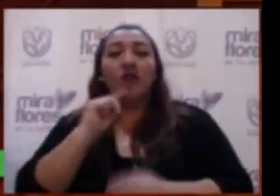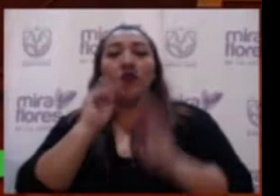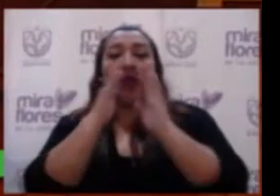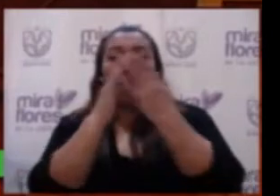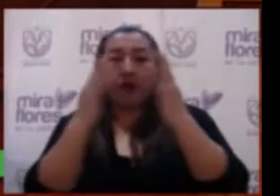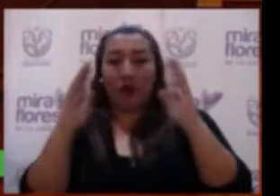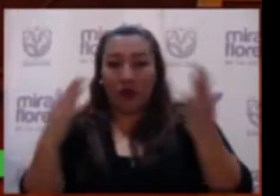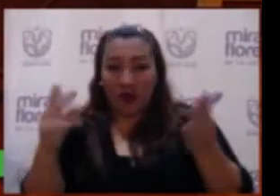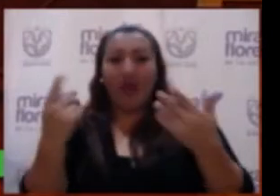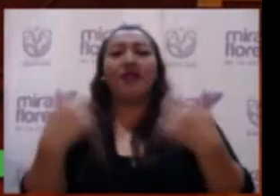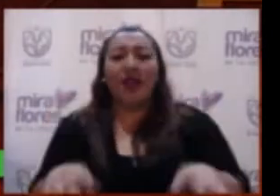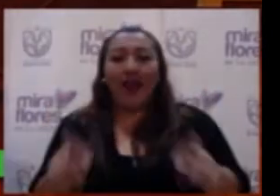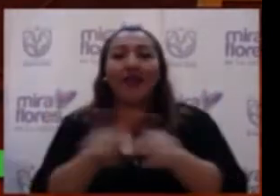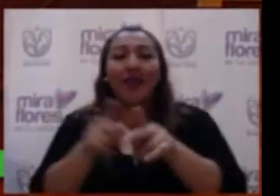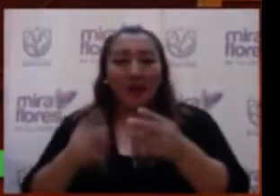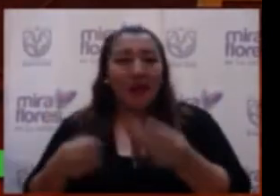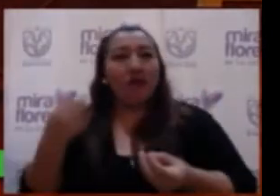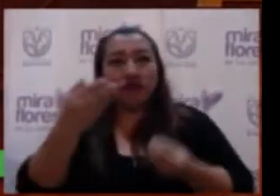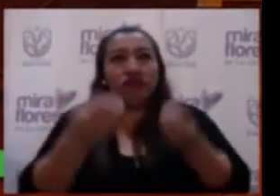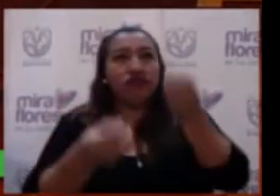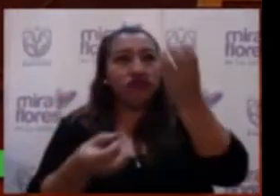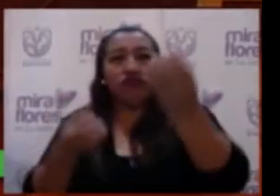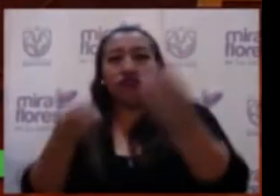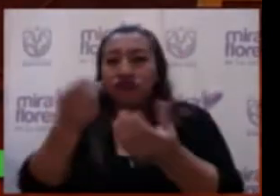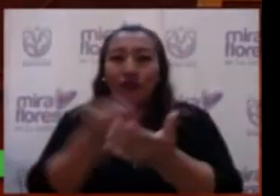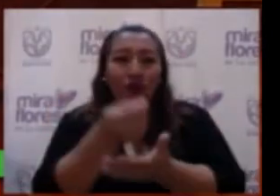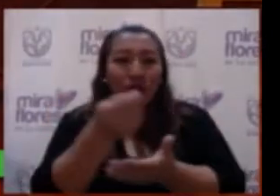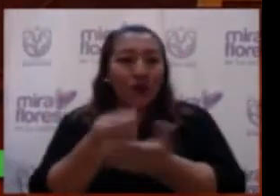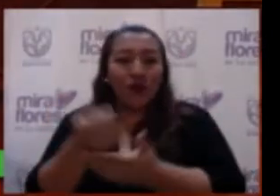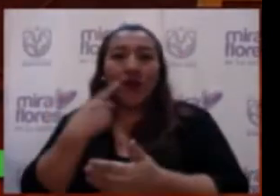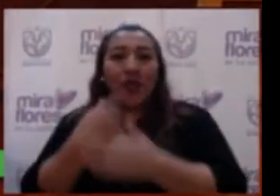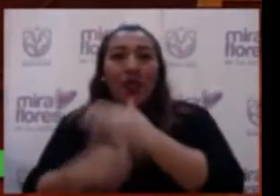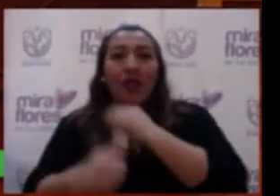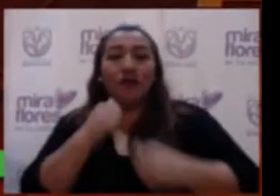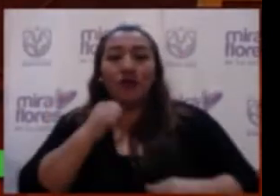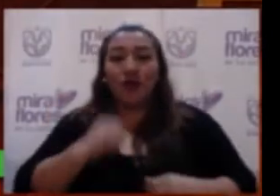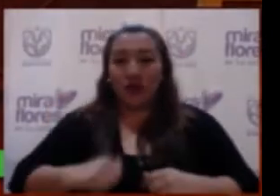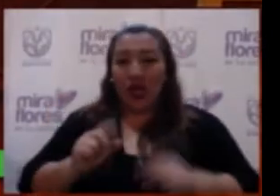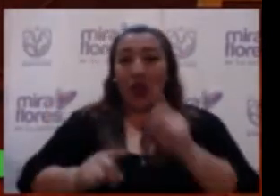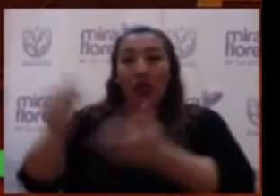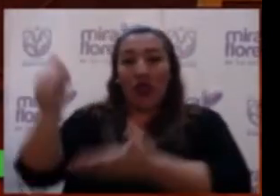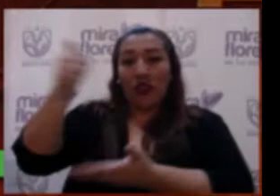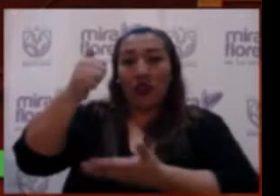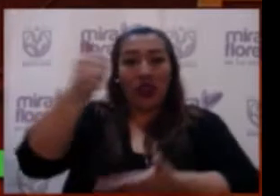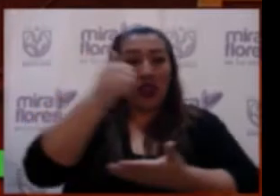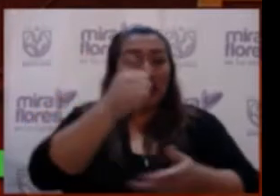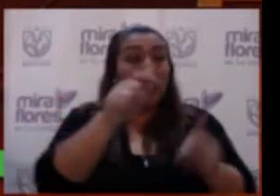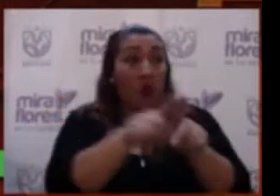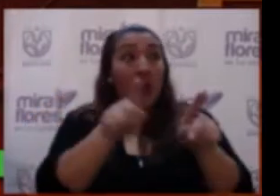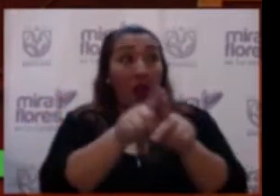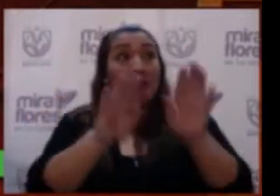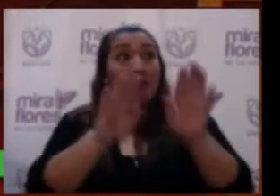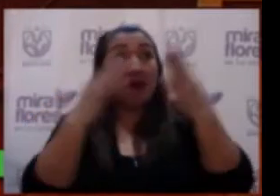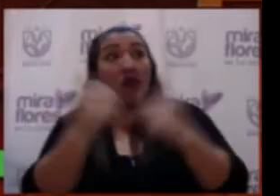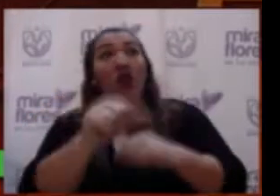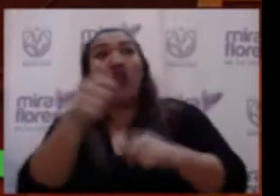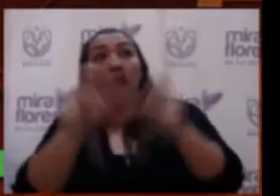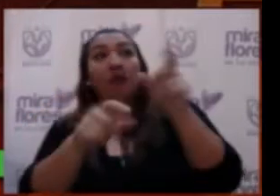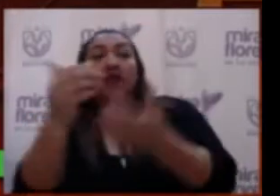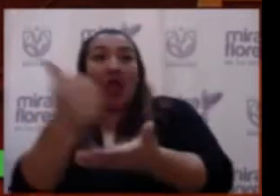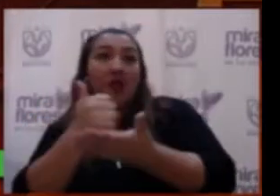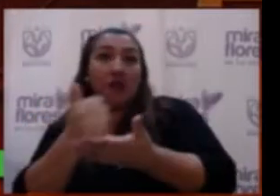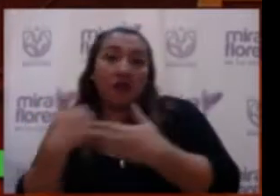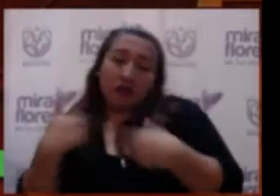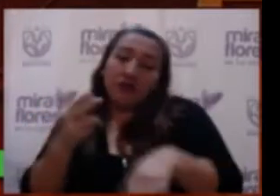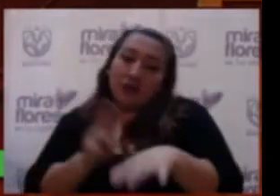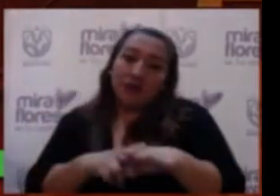biblioteca que también se viene nutriendo de las cosas que se han comprado por parte de la municipalidad y algunas donaciones como estas que hacen terceros